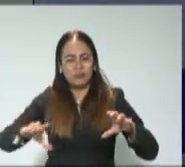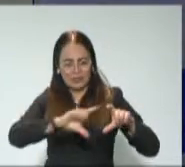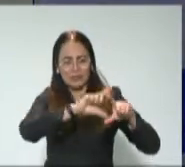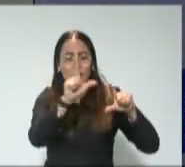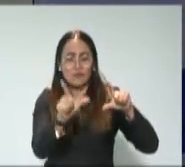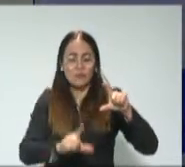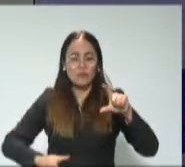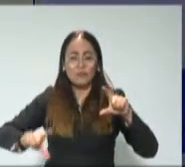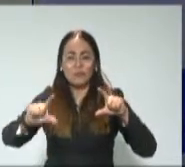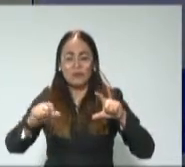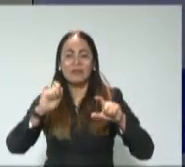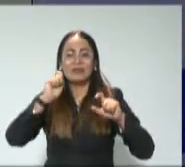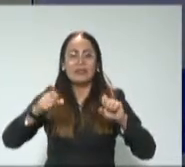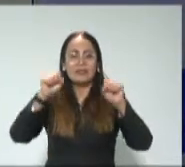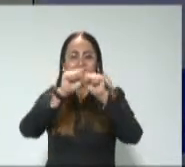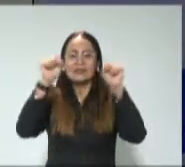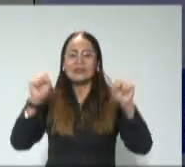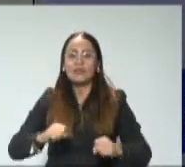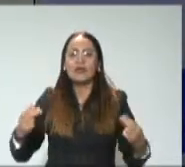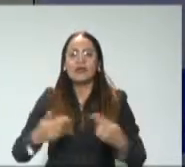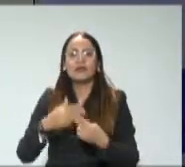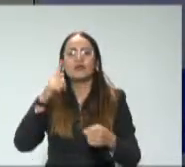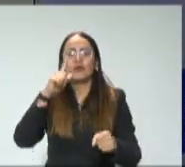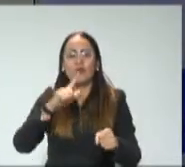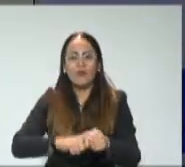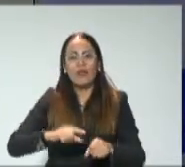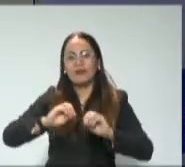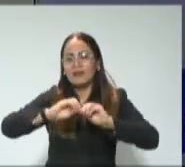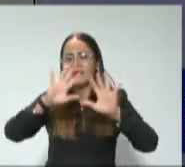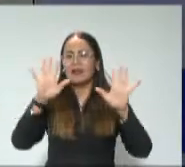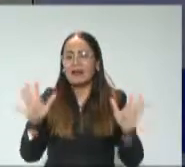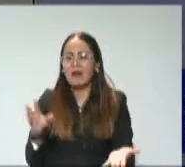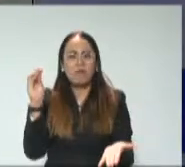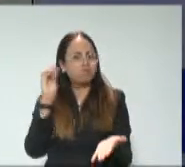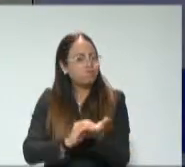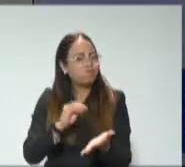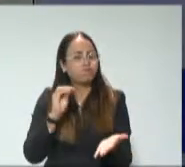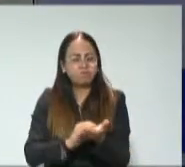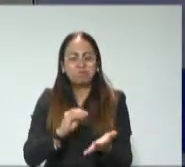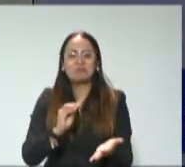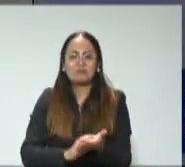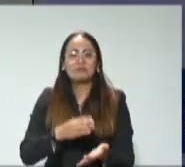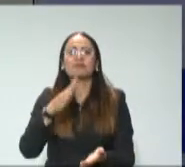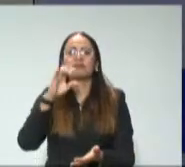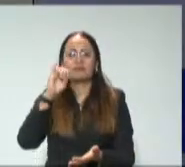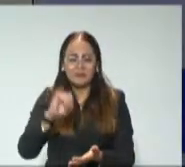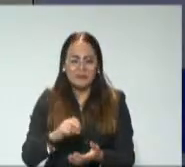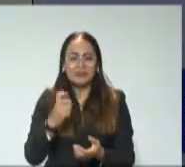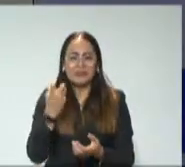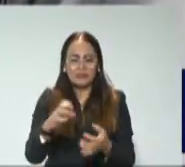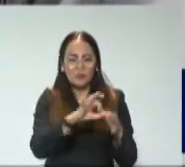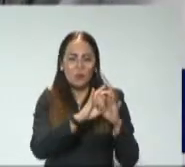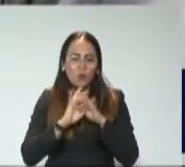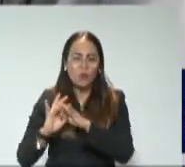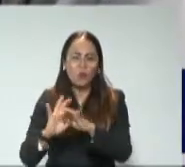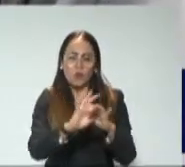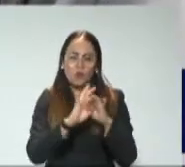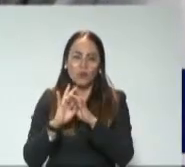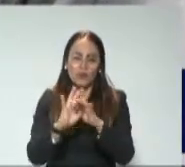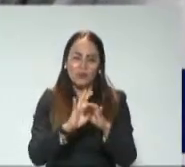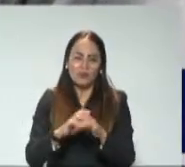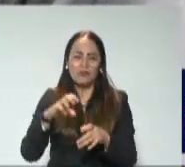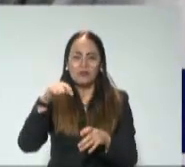país al Sistema Nacional de transparencia que está vivo y vigente gracias a esta cohesión que se ha